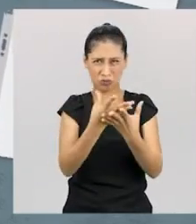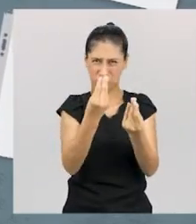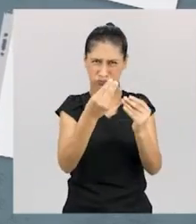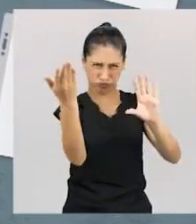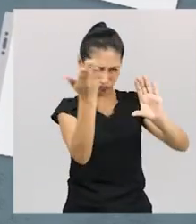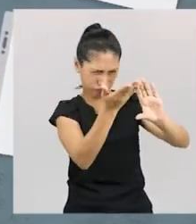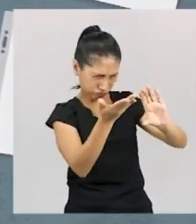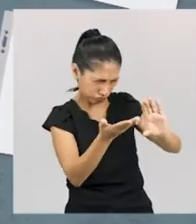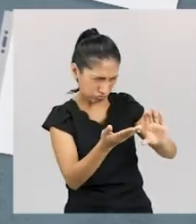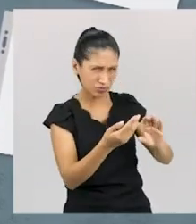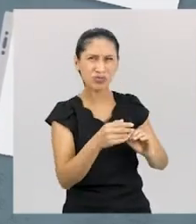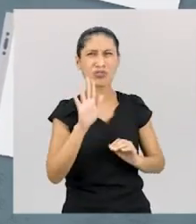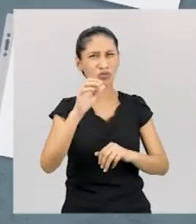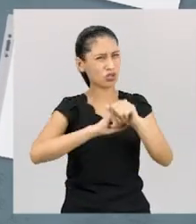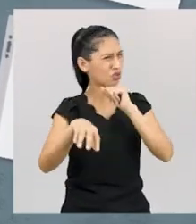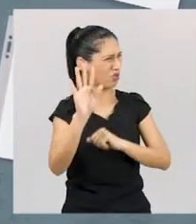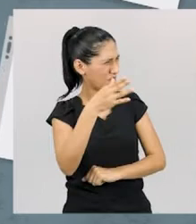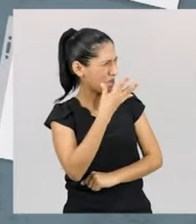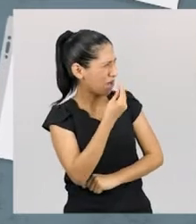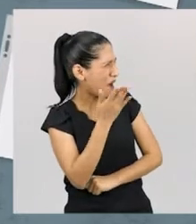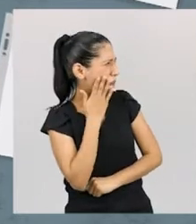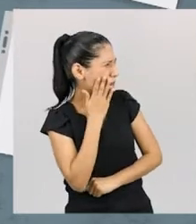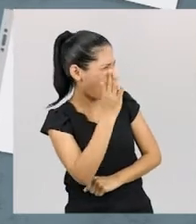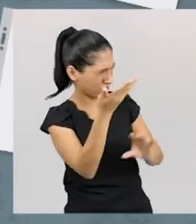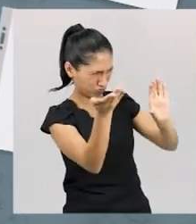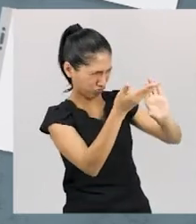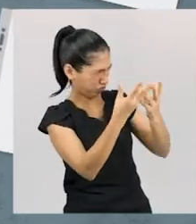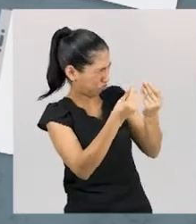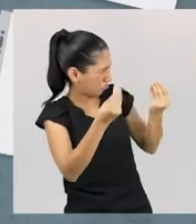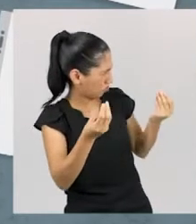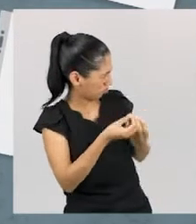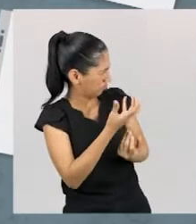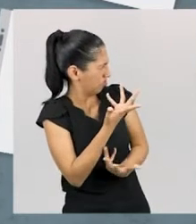le preguntó, ¿tantos expedientes tienes que revisar, mamá?